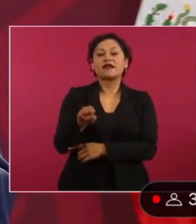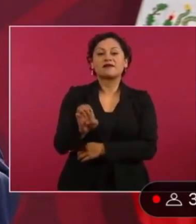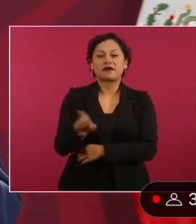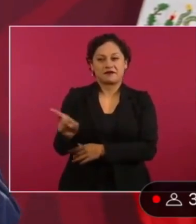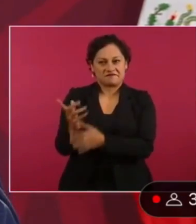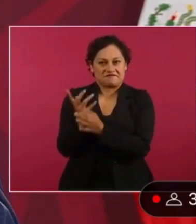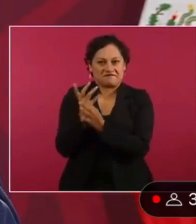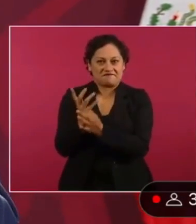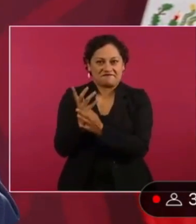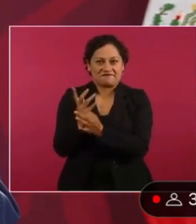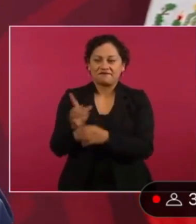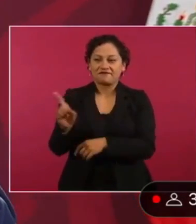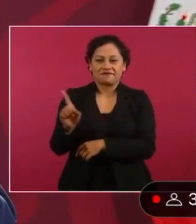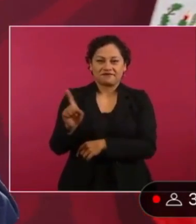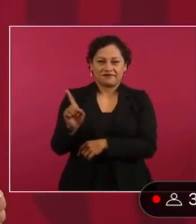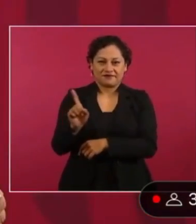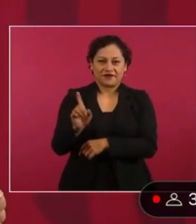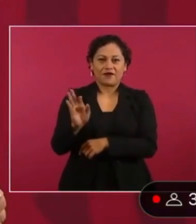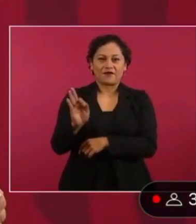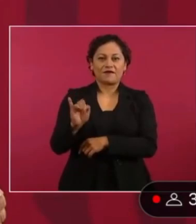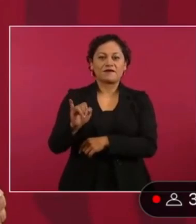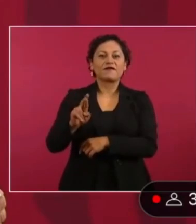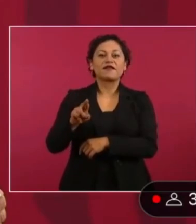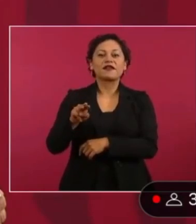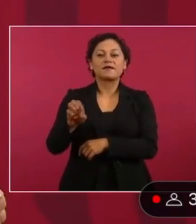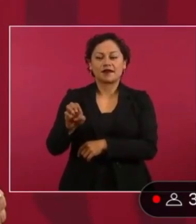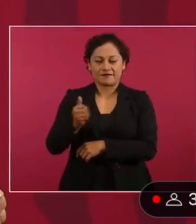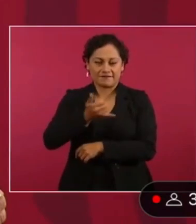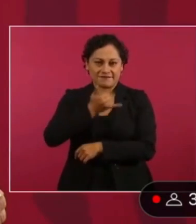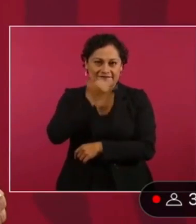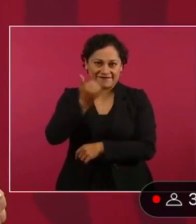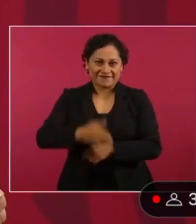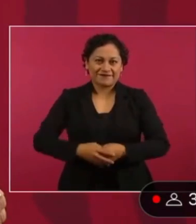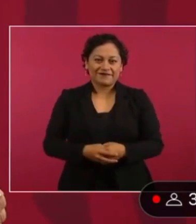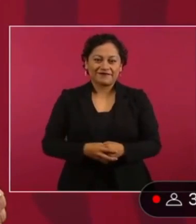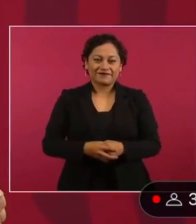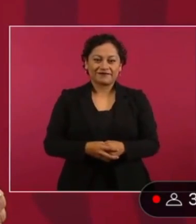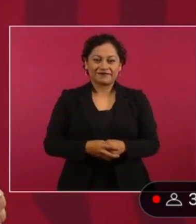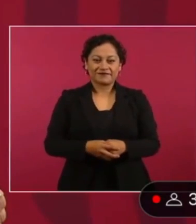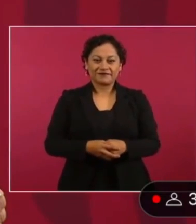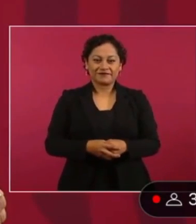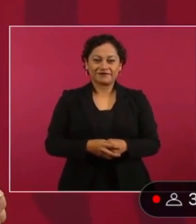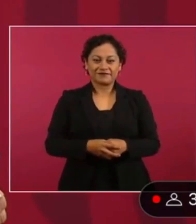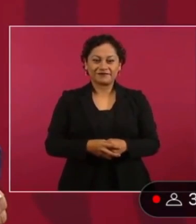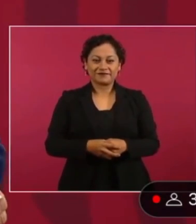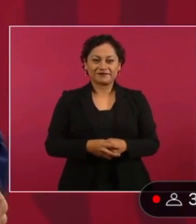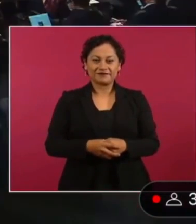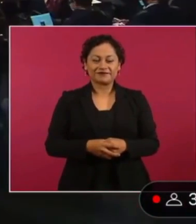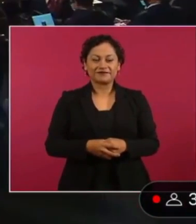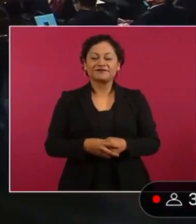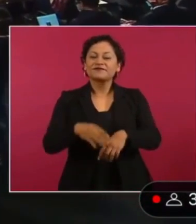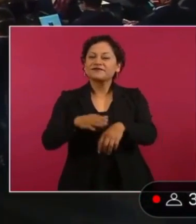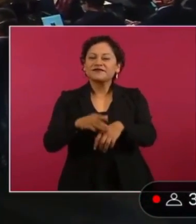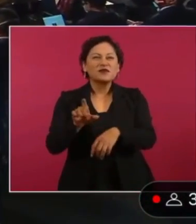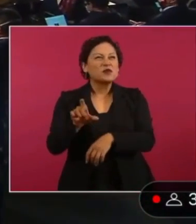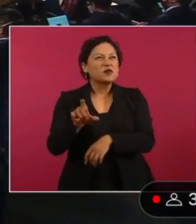no es firme Grupo Firme y cómo se va esa